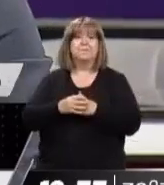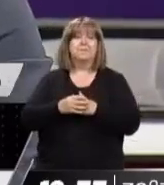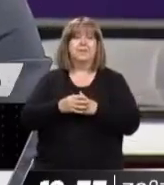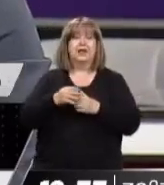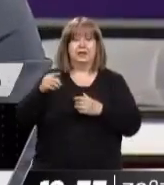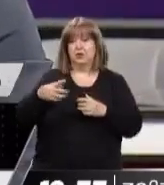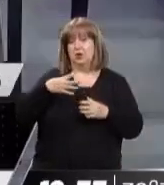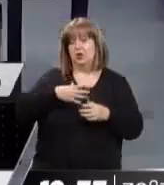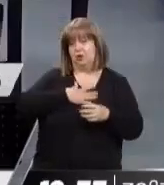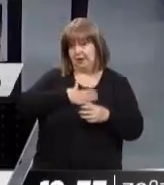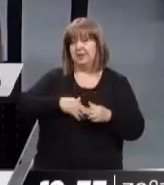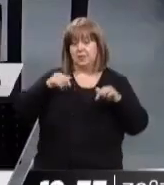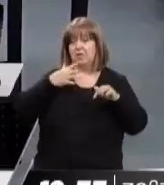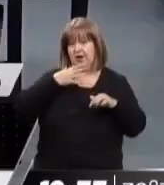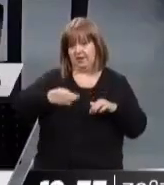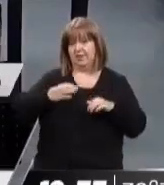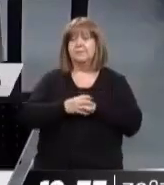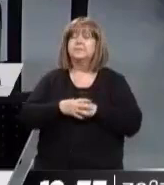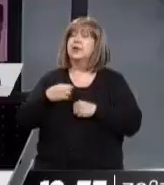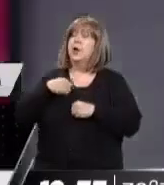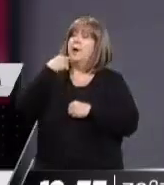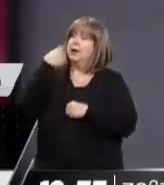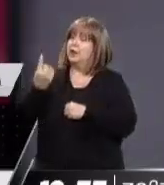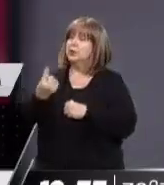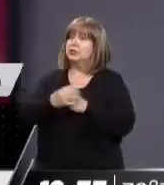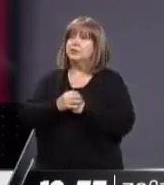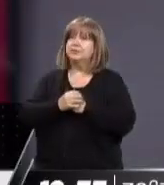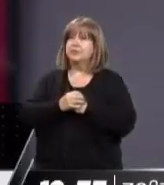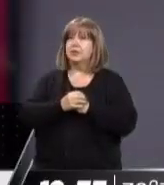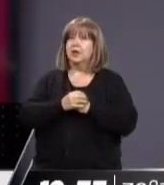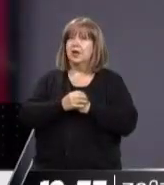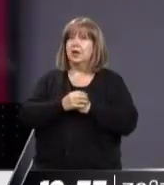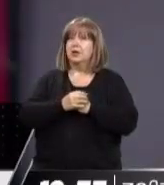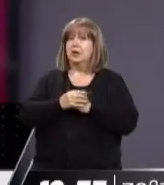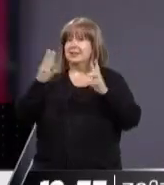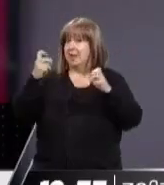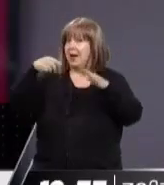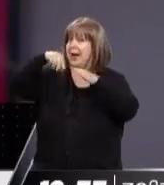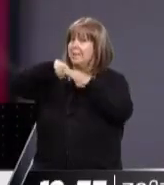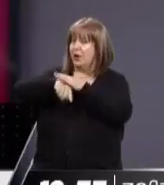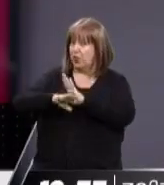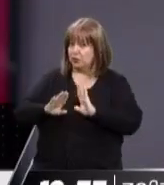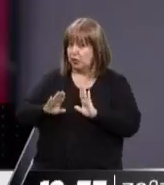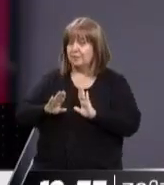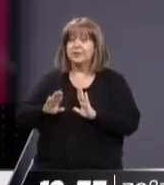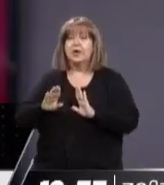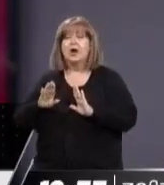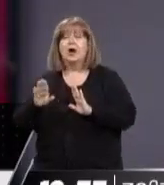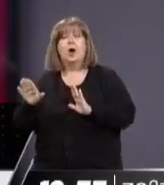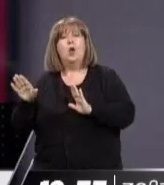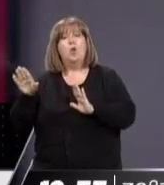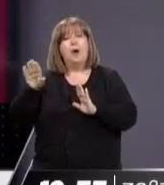bueno, ha sido grata. Yo me gustaría preguntar algo que va un poquito al fondo de la cuestión. Porque Guaymallén lo que dice es,